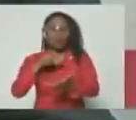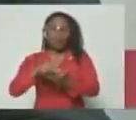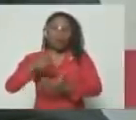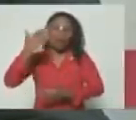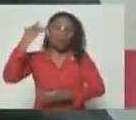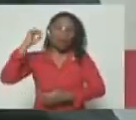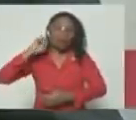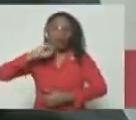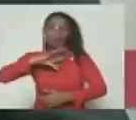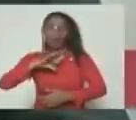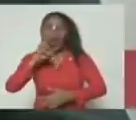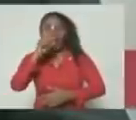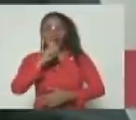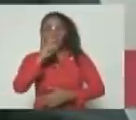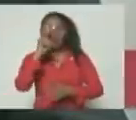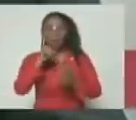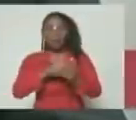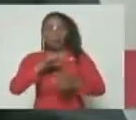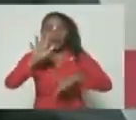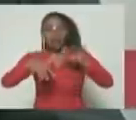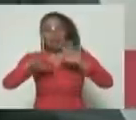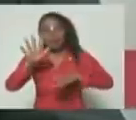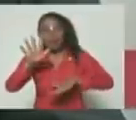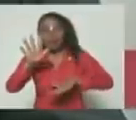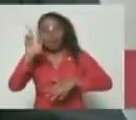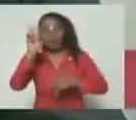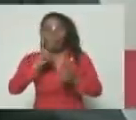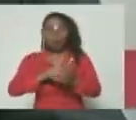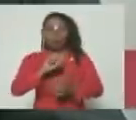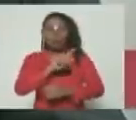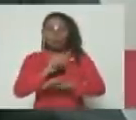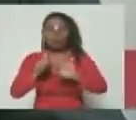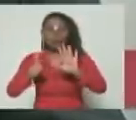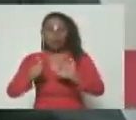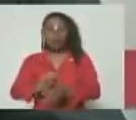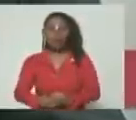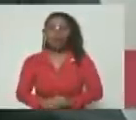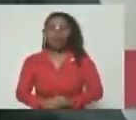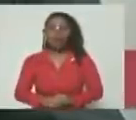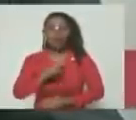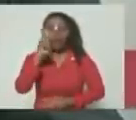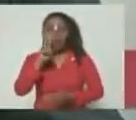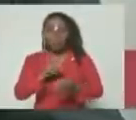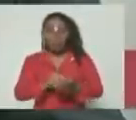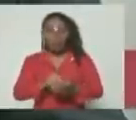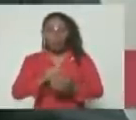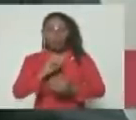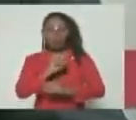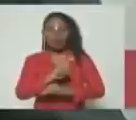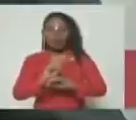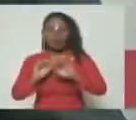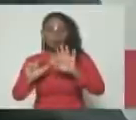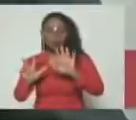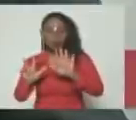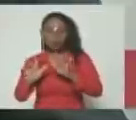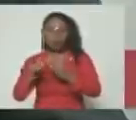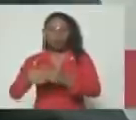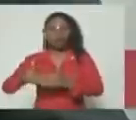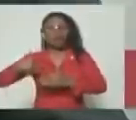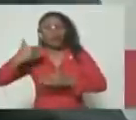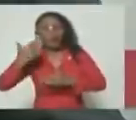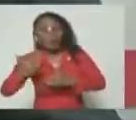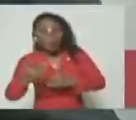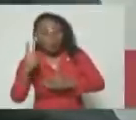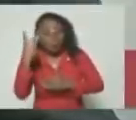los años 2015 y 2016 y 2018. Luego, de las